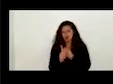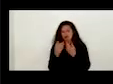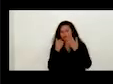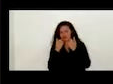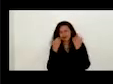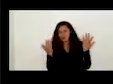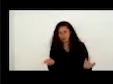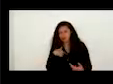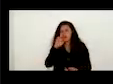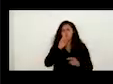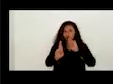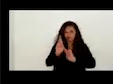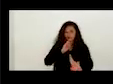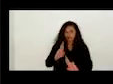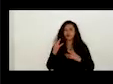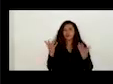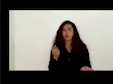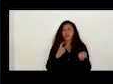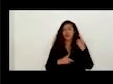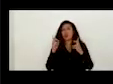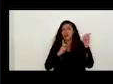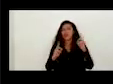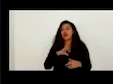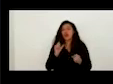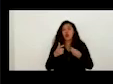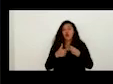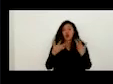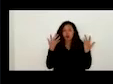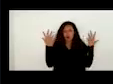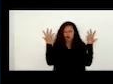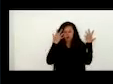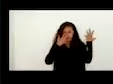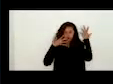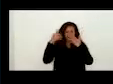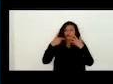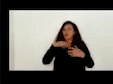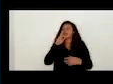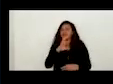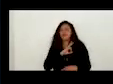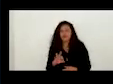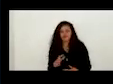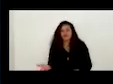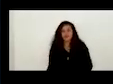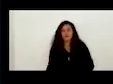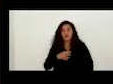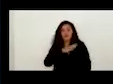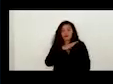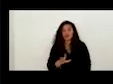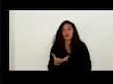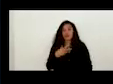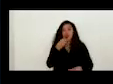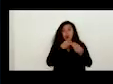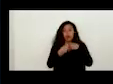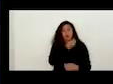dar respuesta también si hay alguna duda o algo no va quedando claro. Entonces, en general, ¿por qué comer alimentos